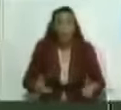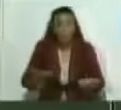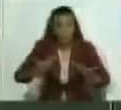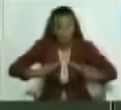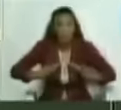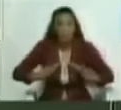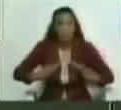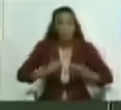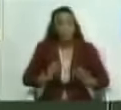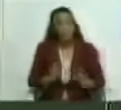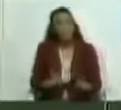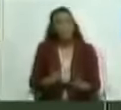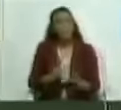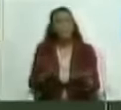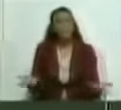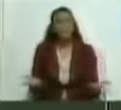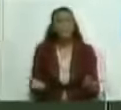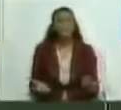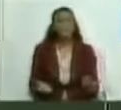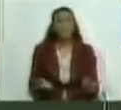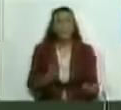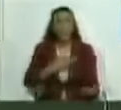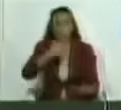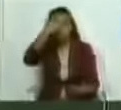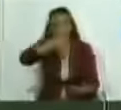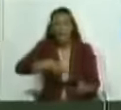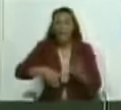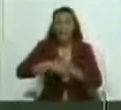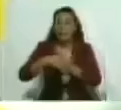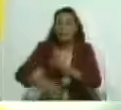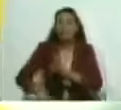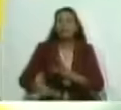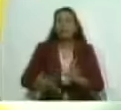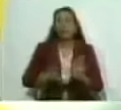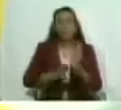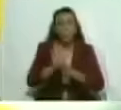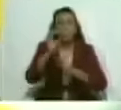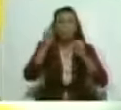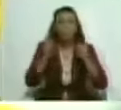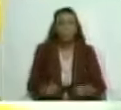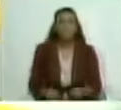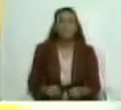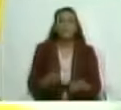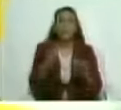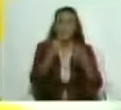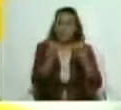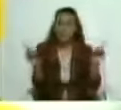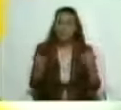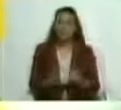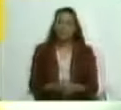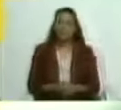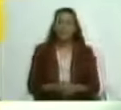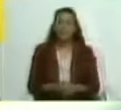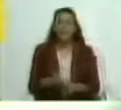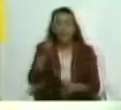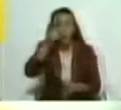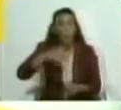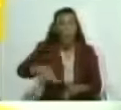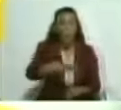la oportunidad que tenemos como venezolanos de seguir consolidando la causa democrática. A nuestro